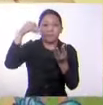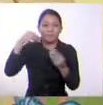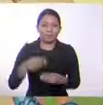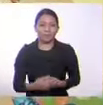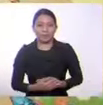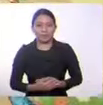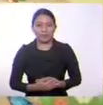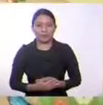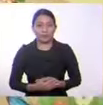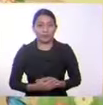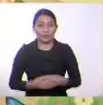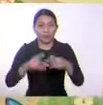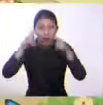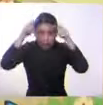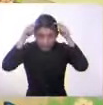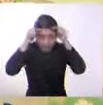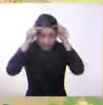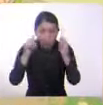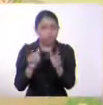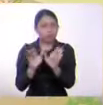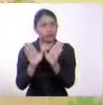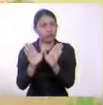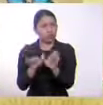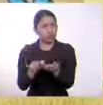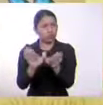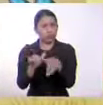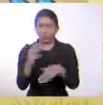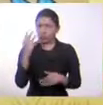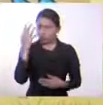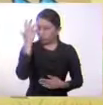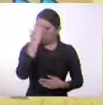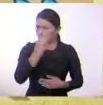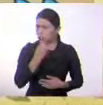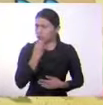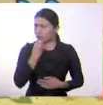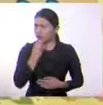La reina de las mariposas fue muy bonita.